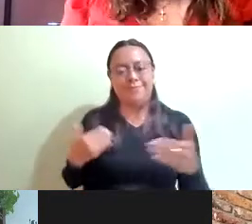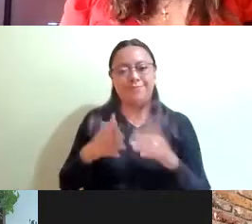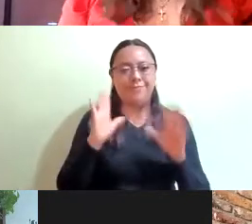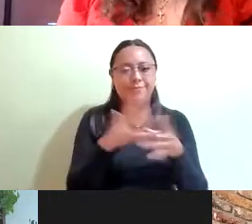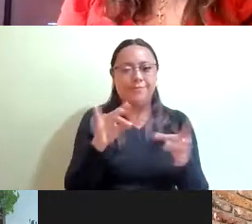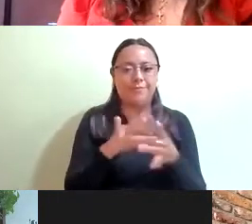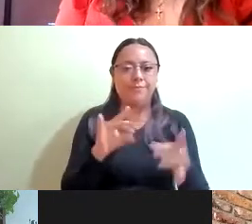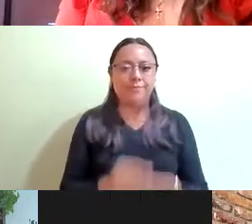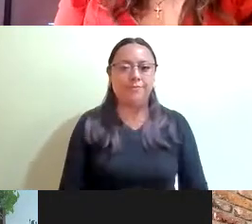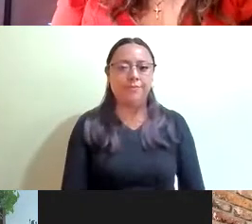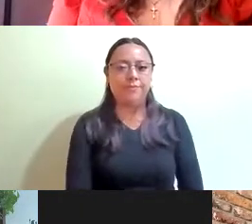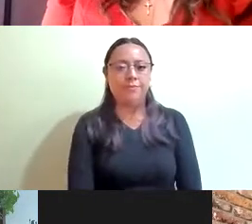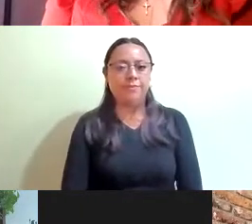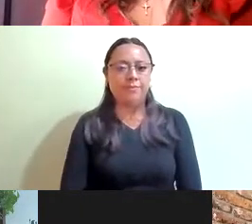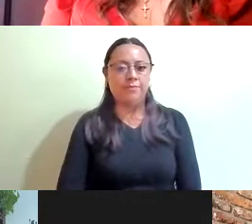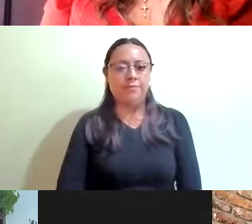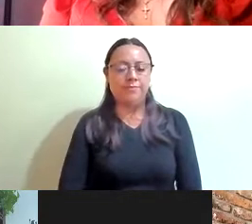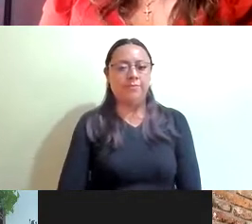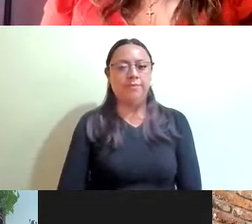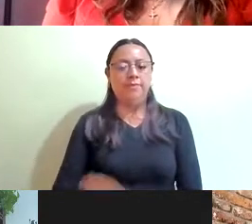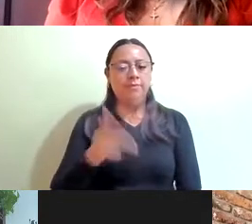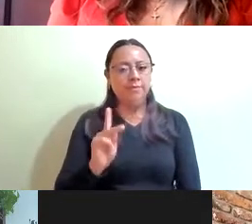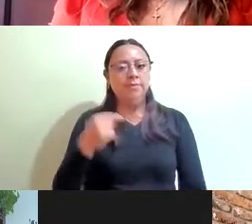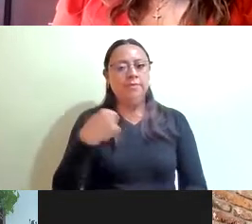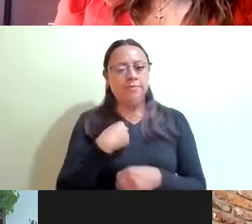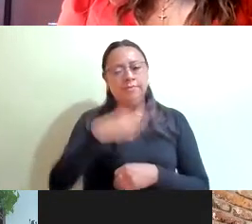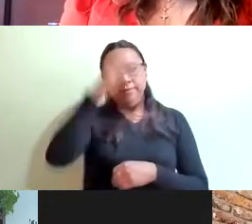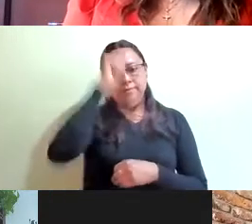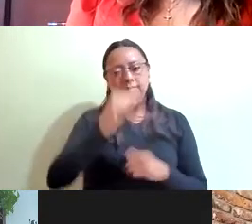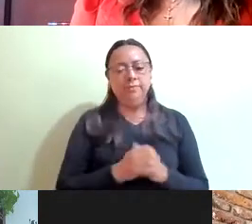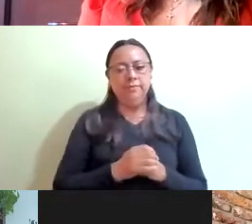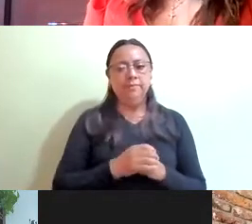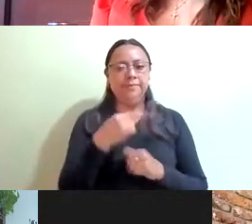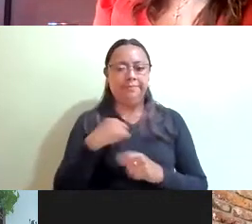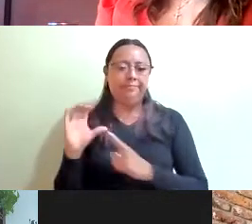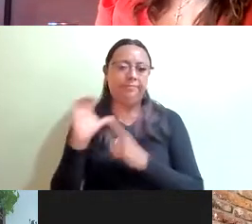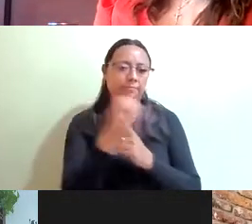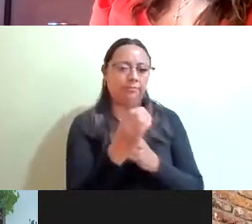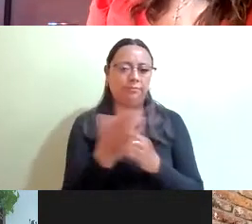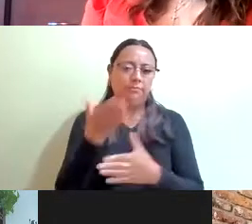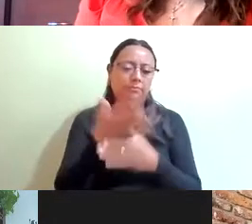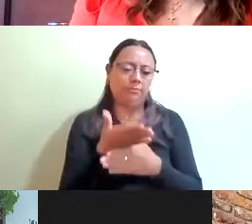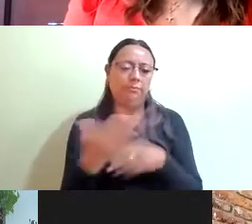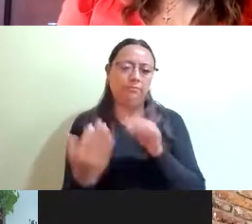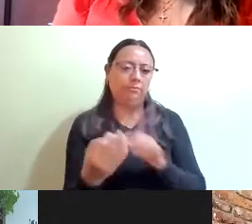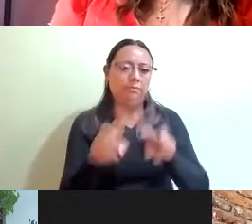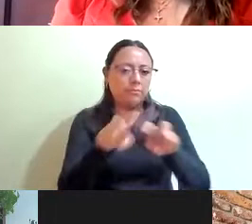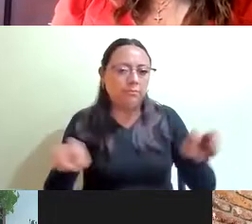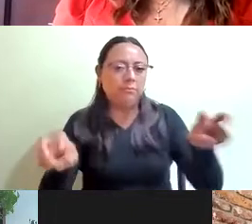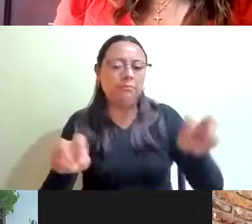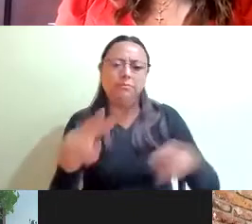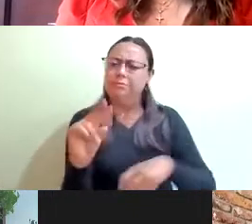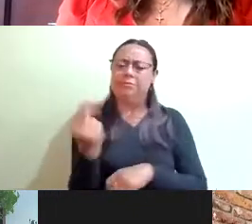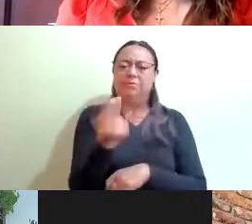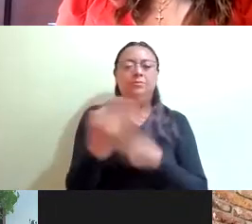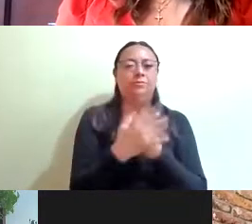Entonces, ¿por qué yo estoy de acuerdo en que vaya a comisiones y no necesariamente al pleno? Porque efectivamente el tema